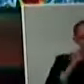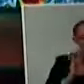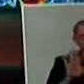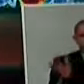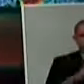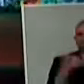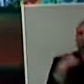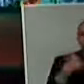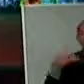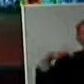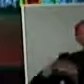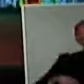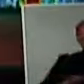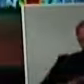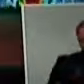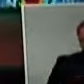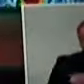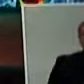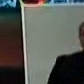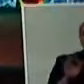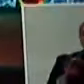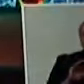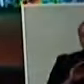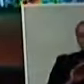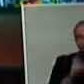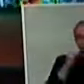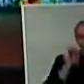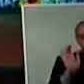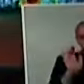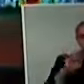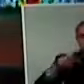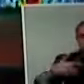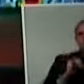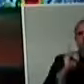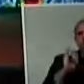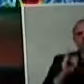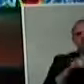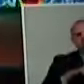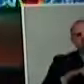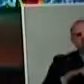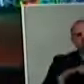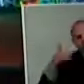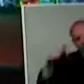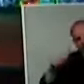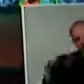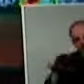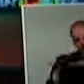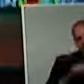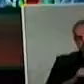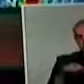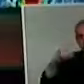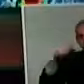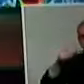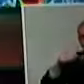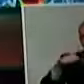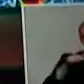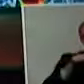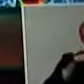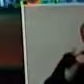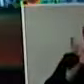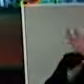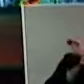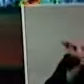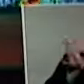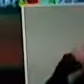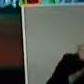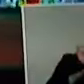ustedes. Digamos que la próxima transmisión la vamos a hacer a las 10 de la noche. A las 10 de la noche ya debe haber salido de Cuba el centro, que repito, eso es